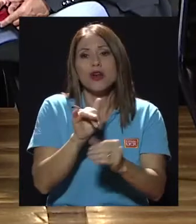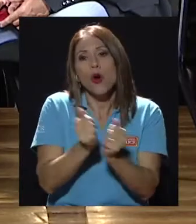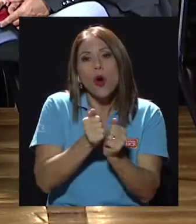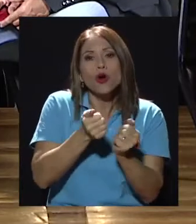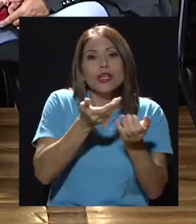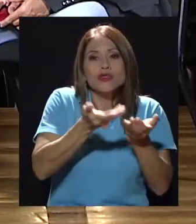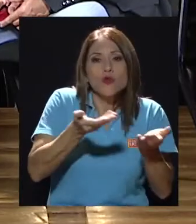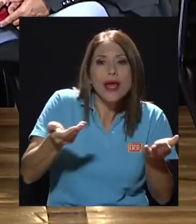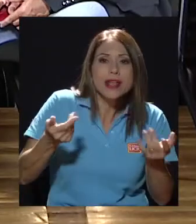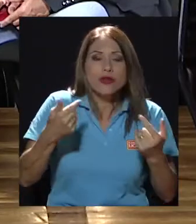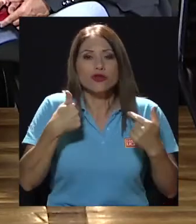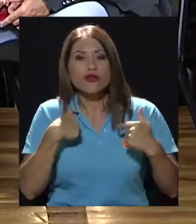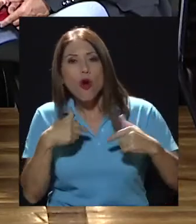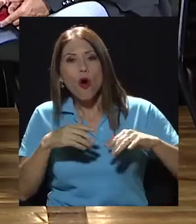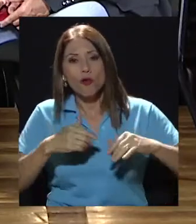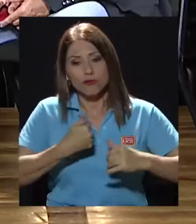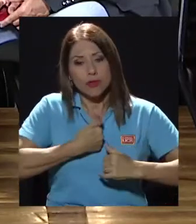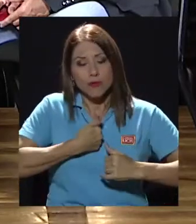música, voy a grabar música